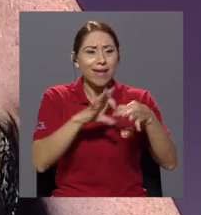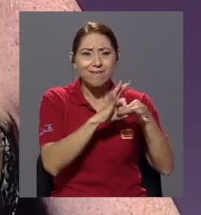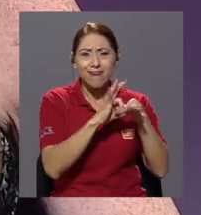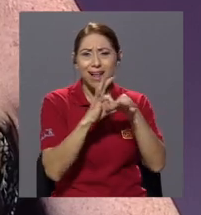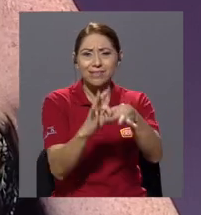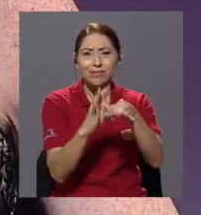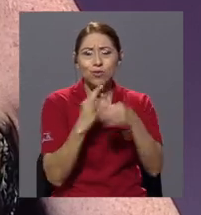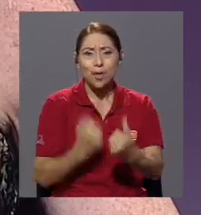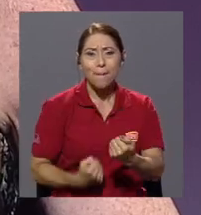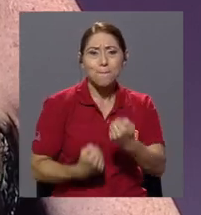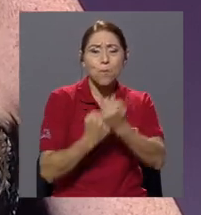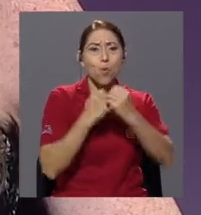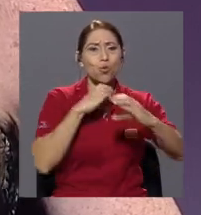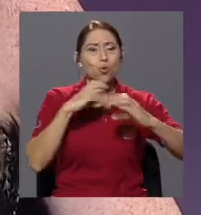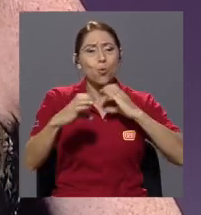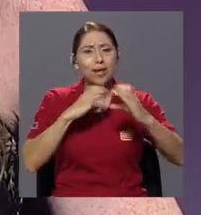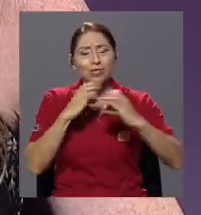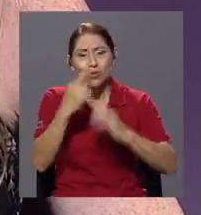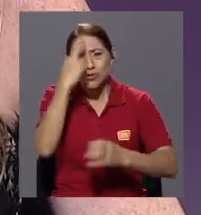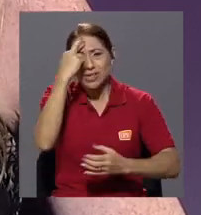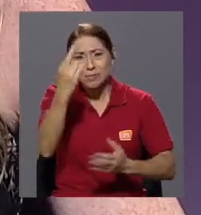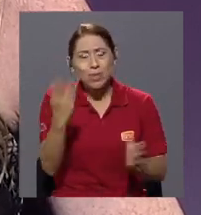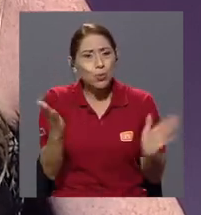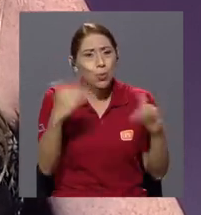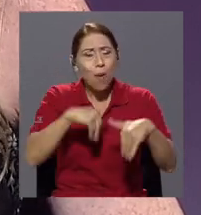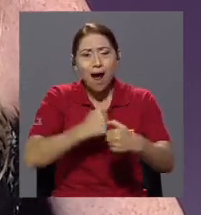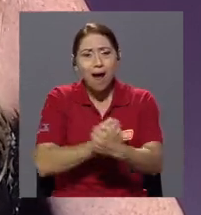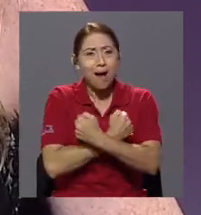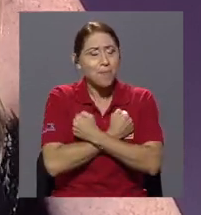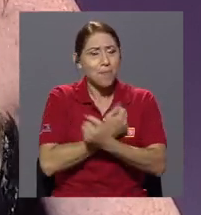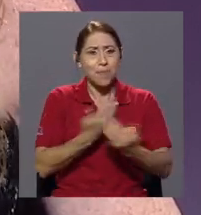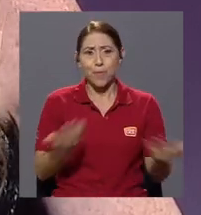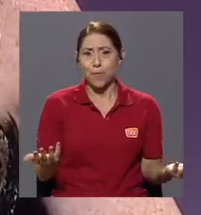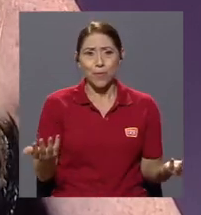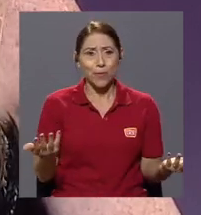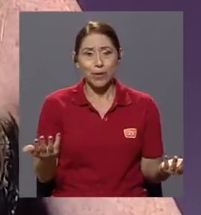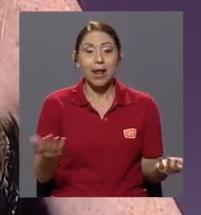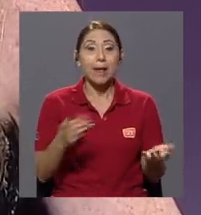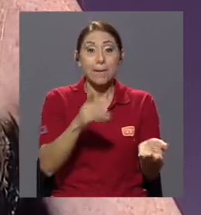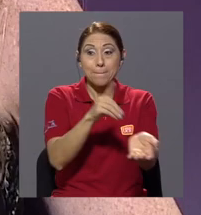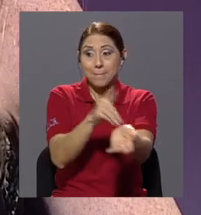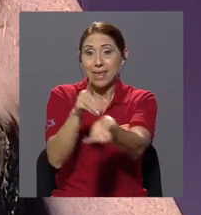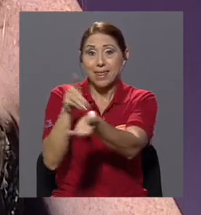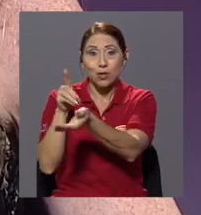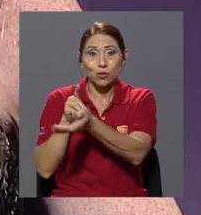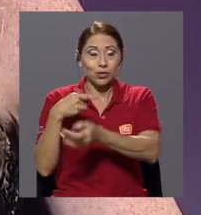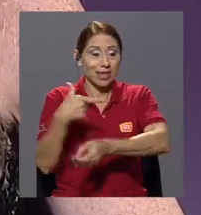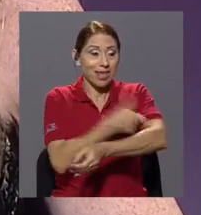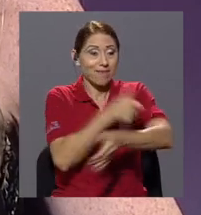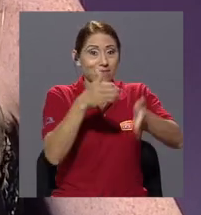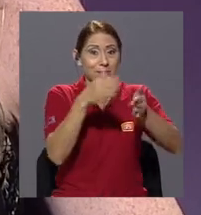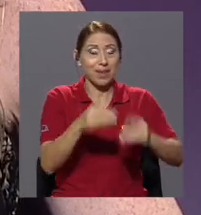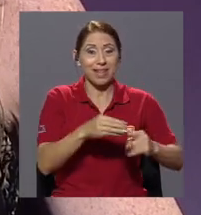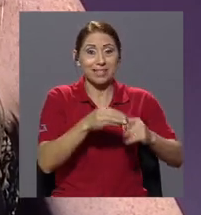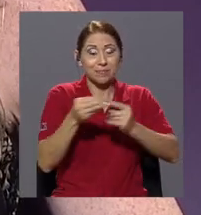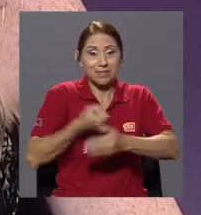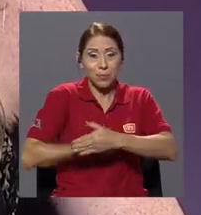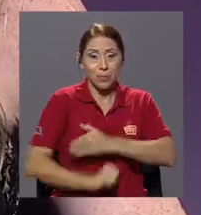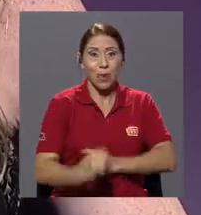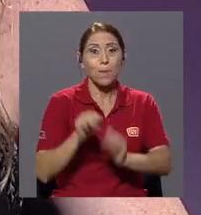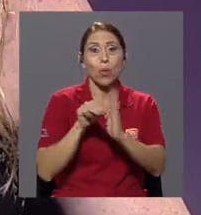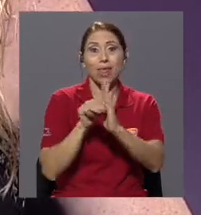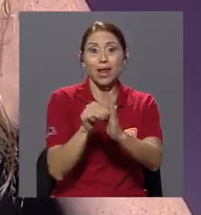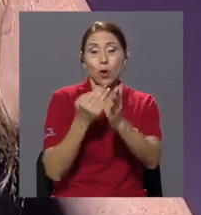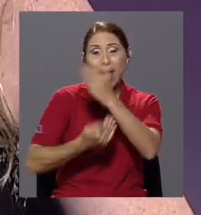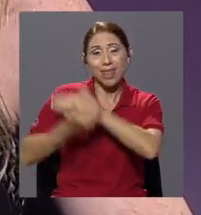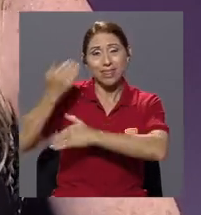de apoyo y comunicación y respeto y menos amor verdad los médicos y enfermeras obstetras